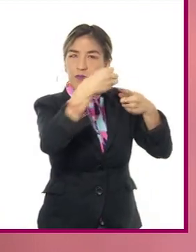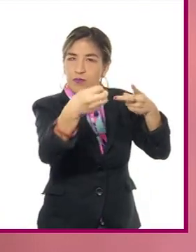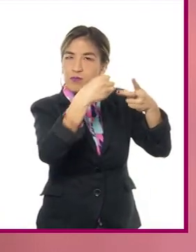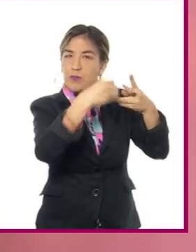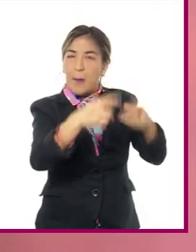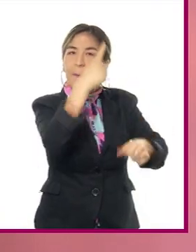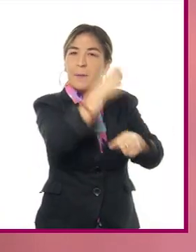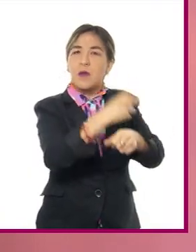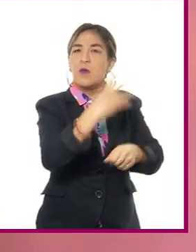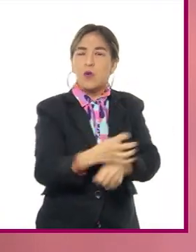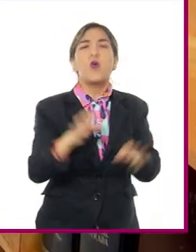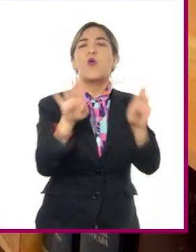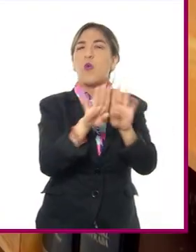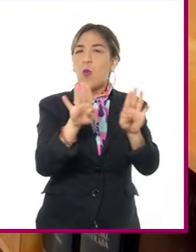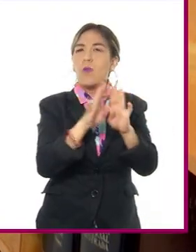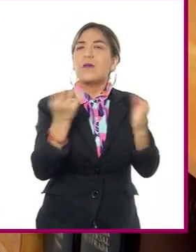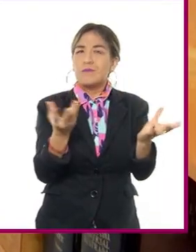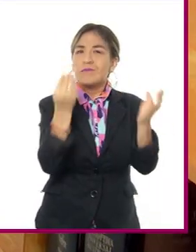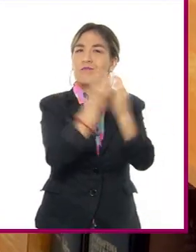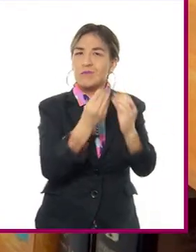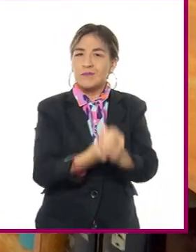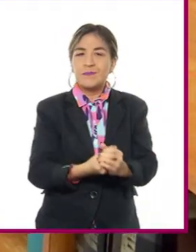las clasificarías.